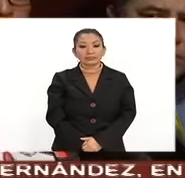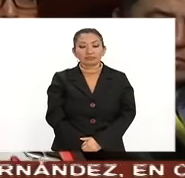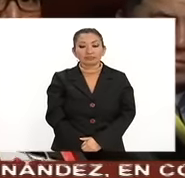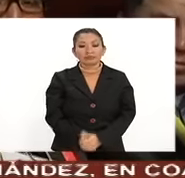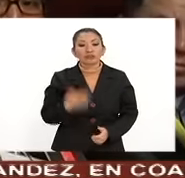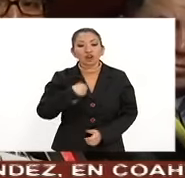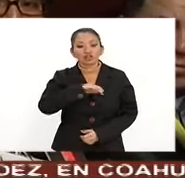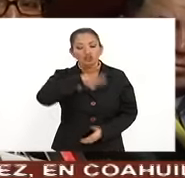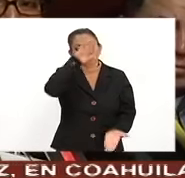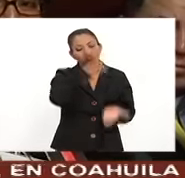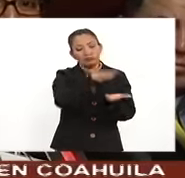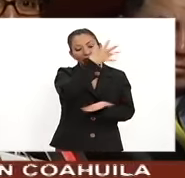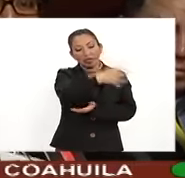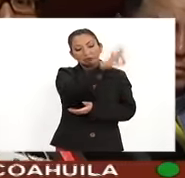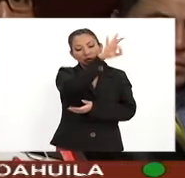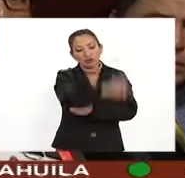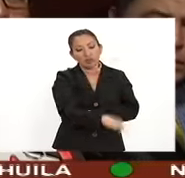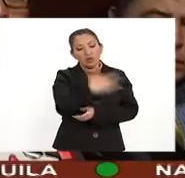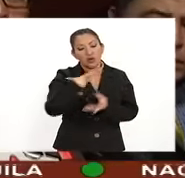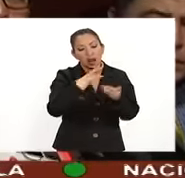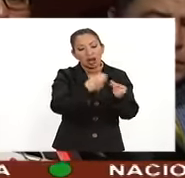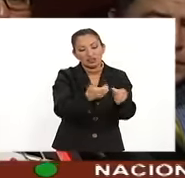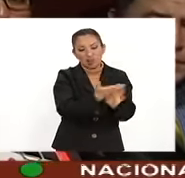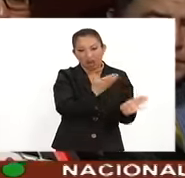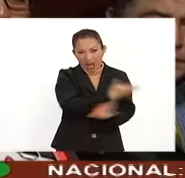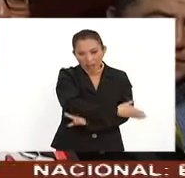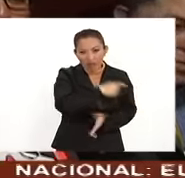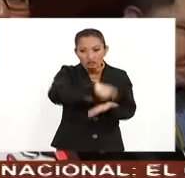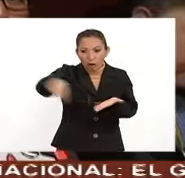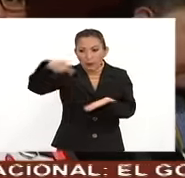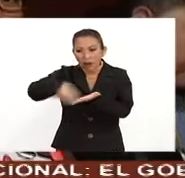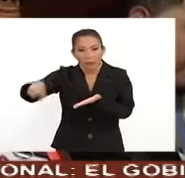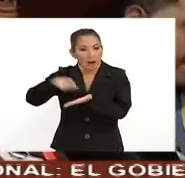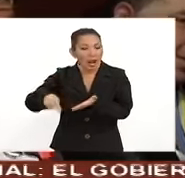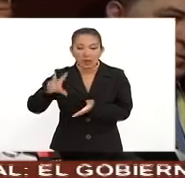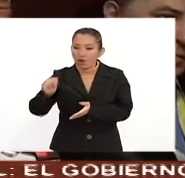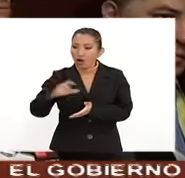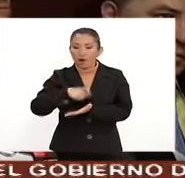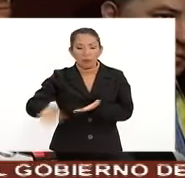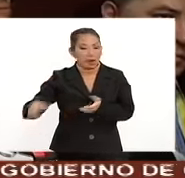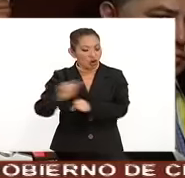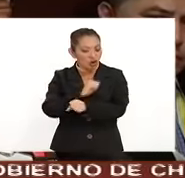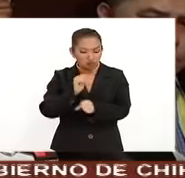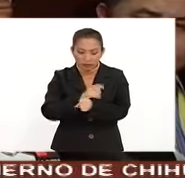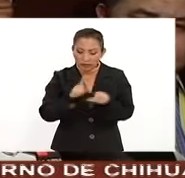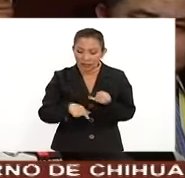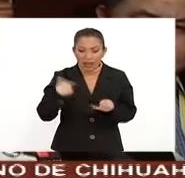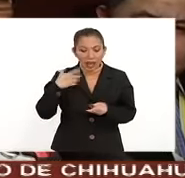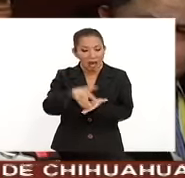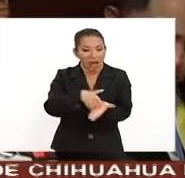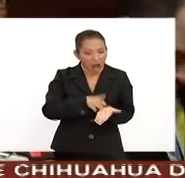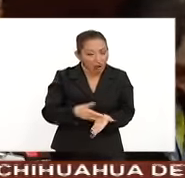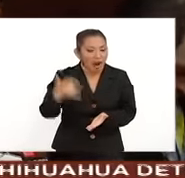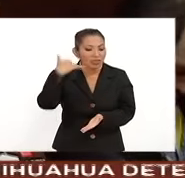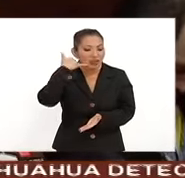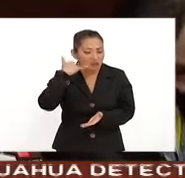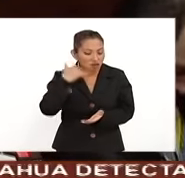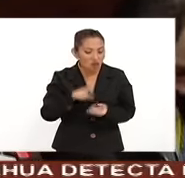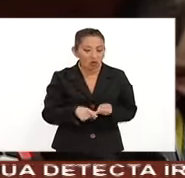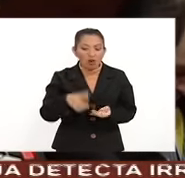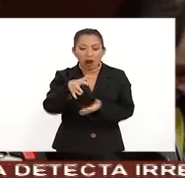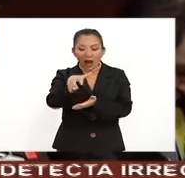Vamos a disminuir el 10% de muchas cosas de las que se estaban comprando. No se van a comprar vehículos, se van a hacer ahorros en telefonía, se van